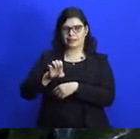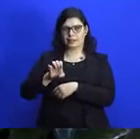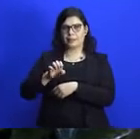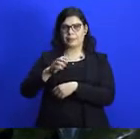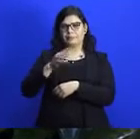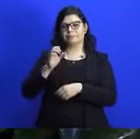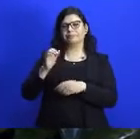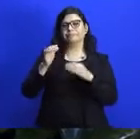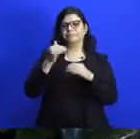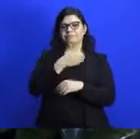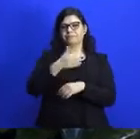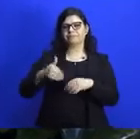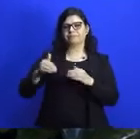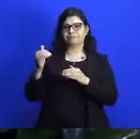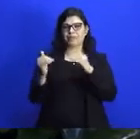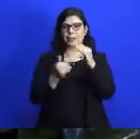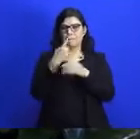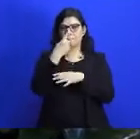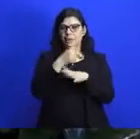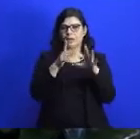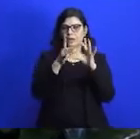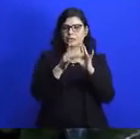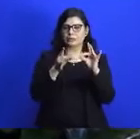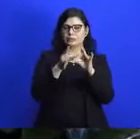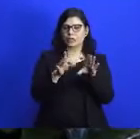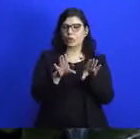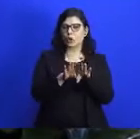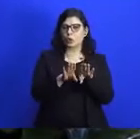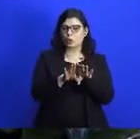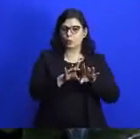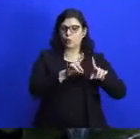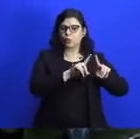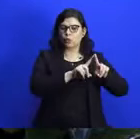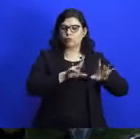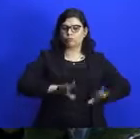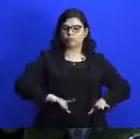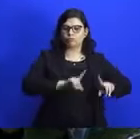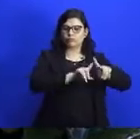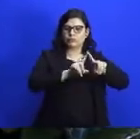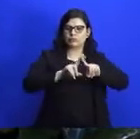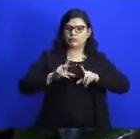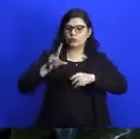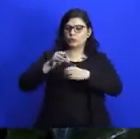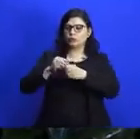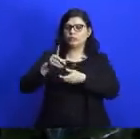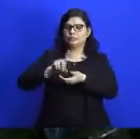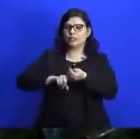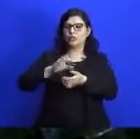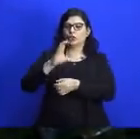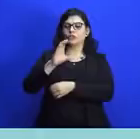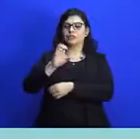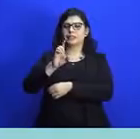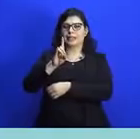para que nos platique cómo se vive la diversidad e inclusión desde nuestros centros de distribución. Adelante, Enrique.